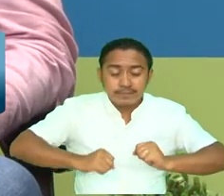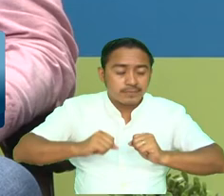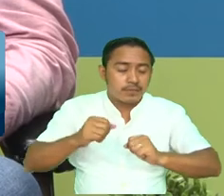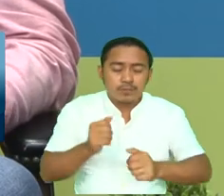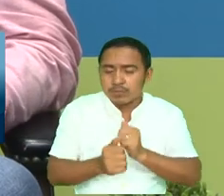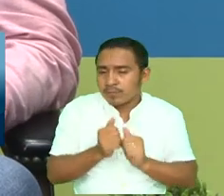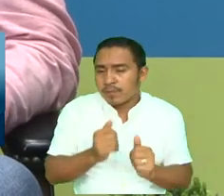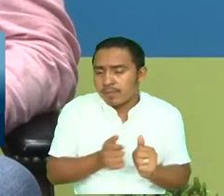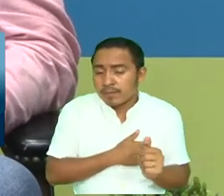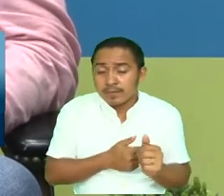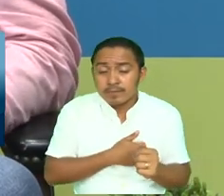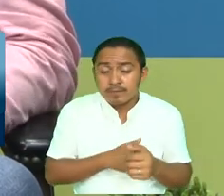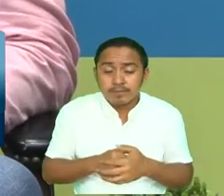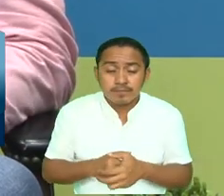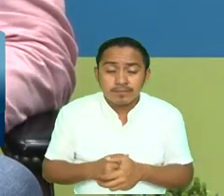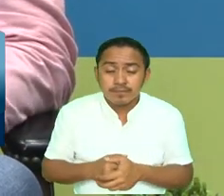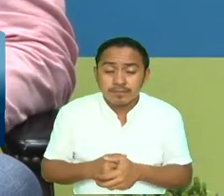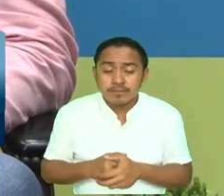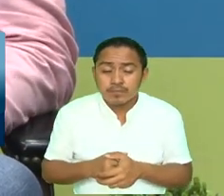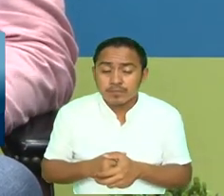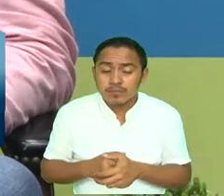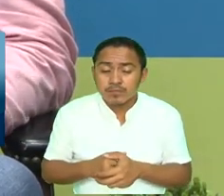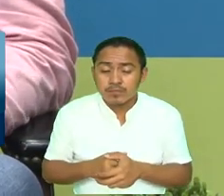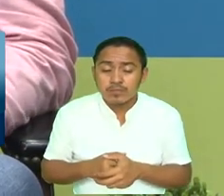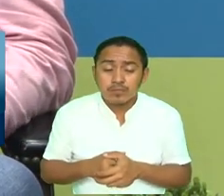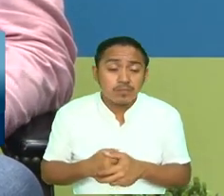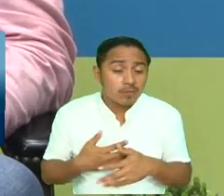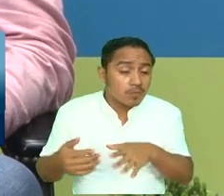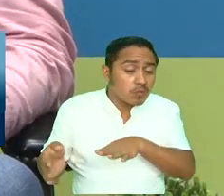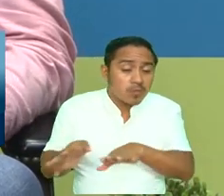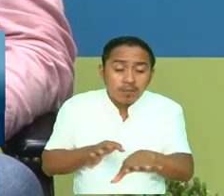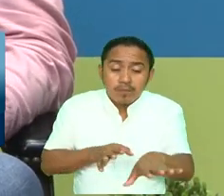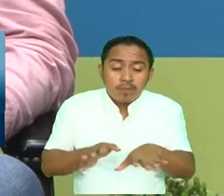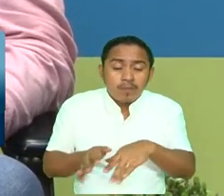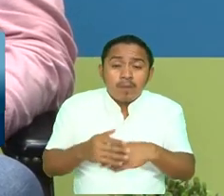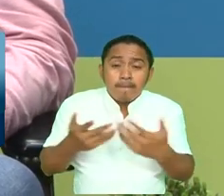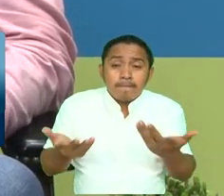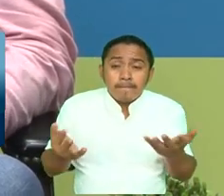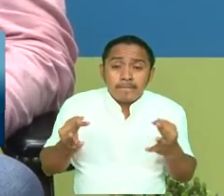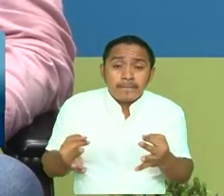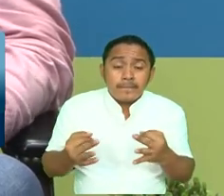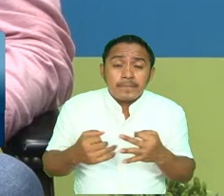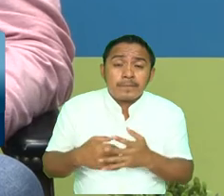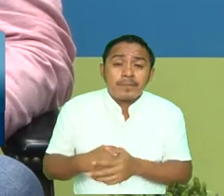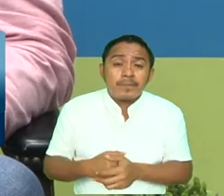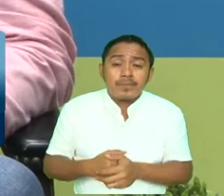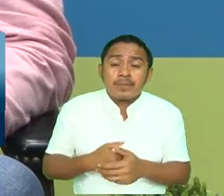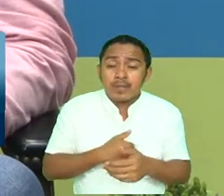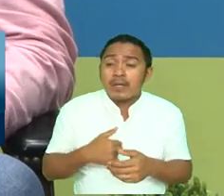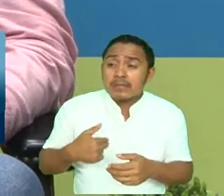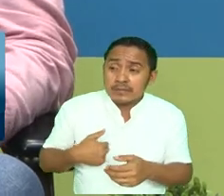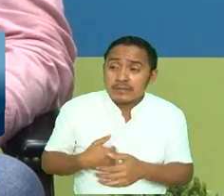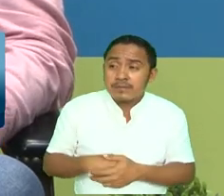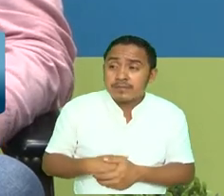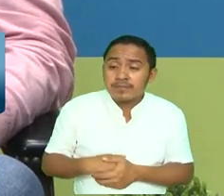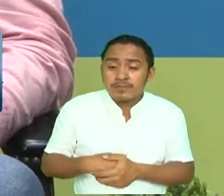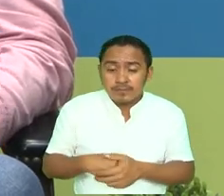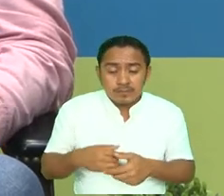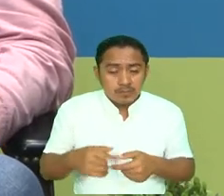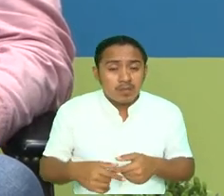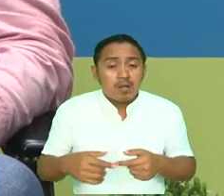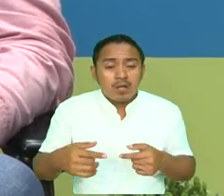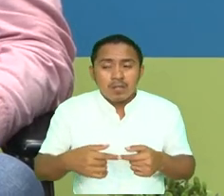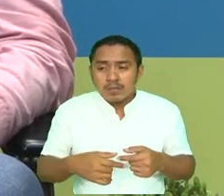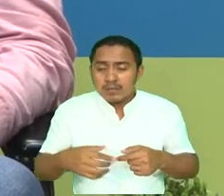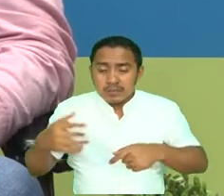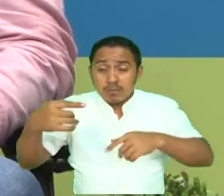cardiópata, colesterol alto, ¿verdad? Todos estos pacientes se prefieren otro tipo de técnicas para realizar, que son menos invasivas que lo